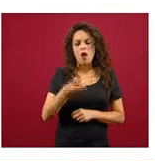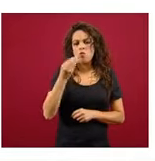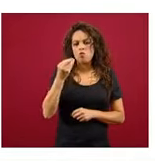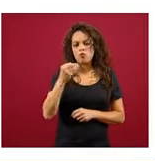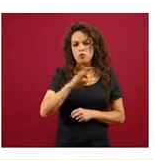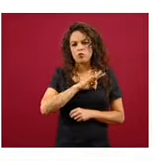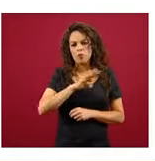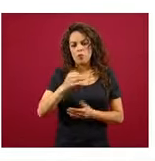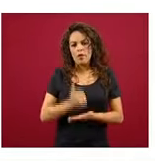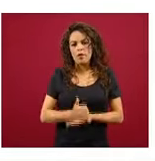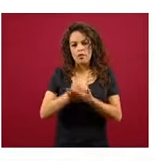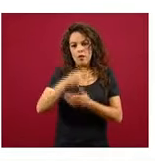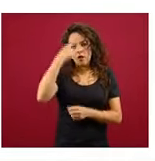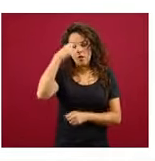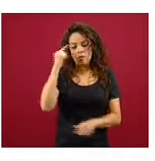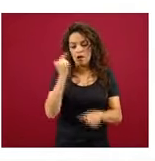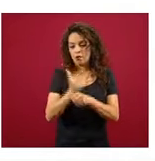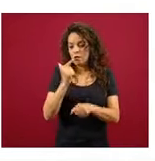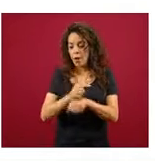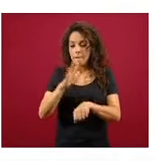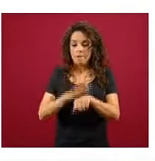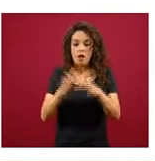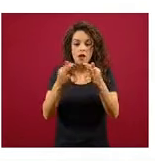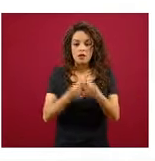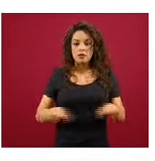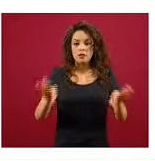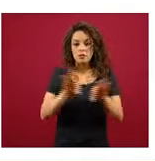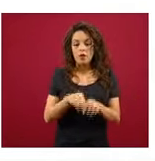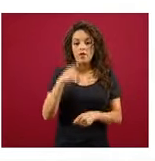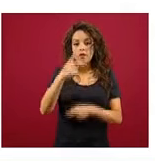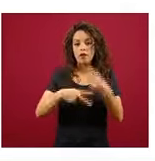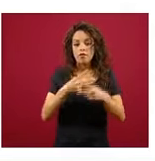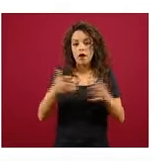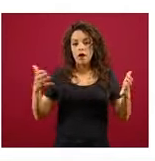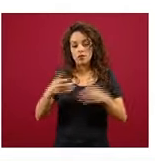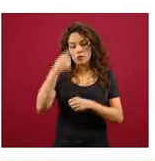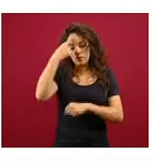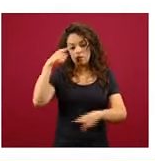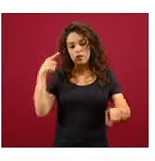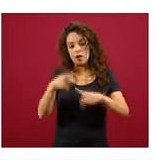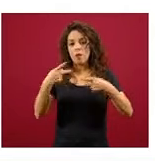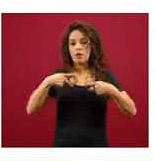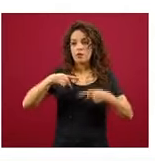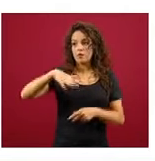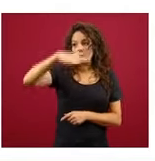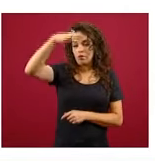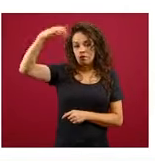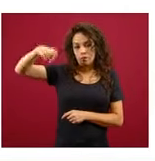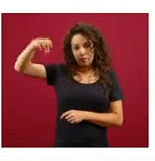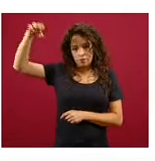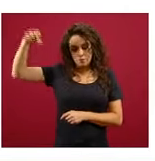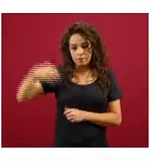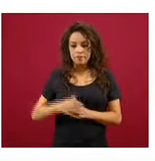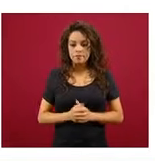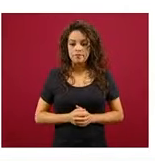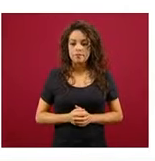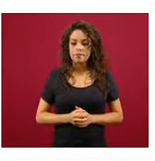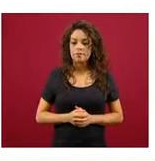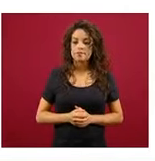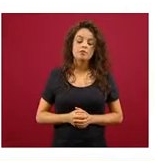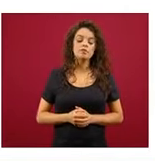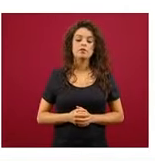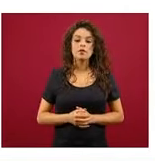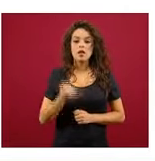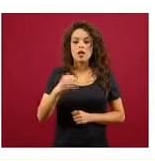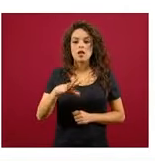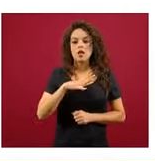definiendo prioridades y acciones dedicadas al adulto mayor, y tenemos también nuestros pares y programas similares en